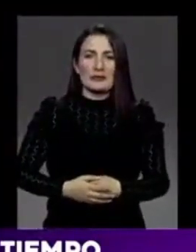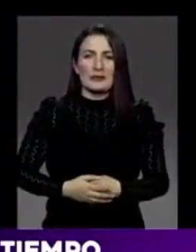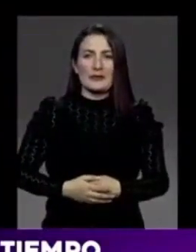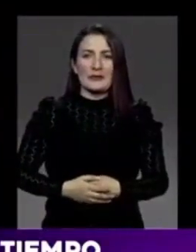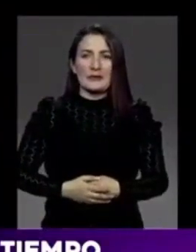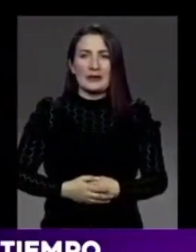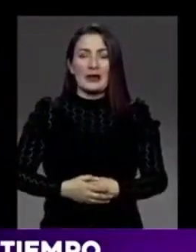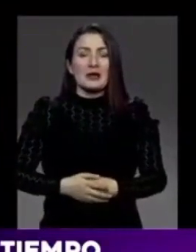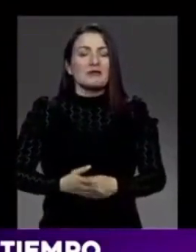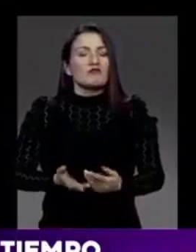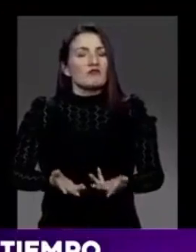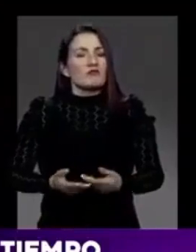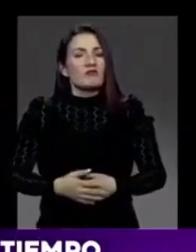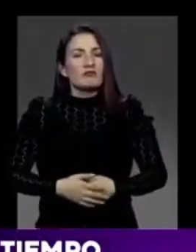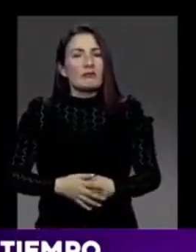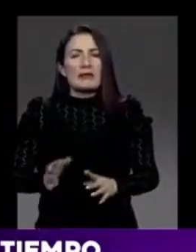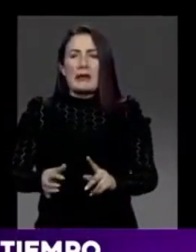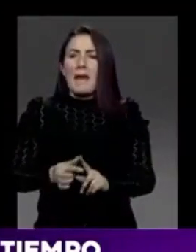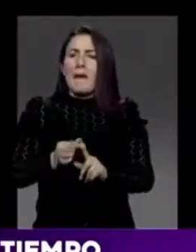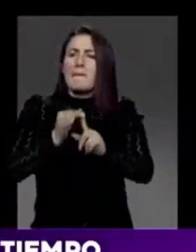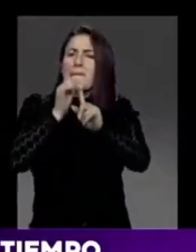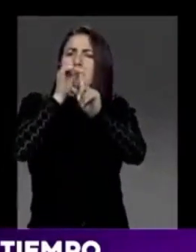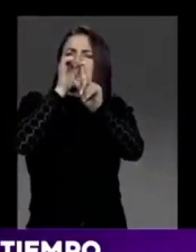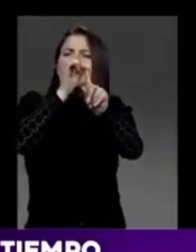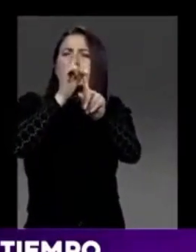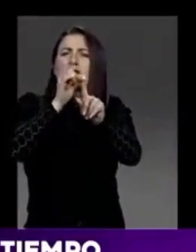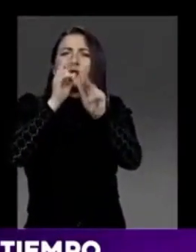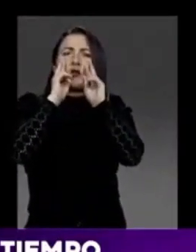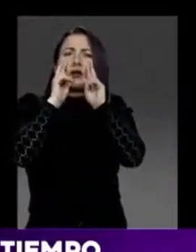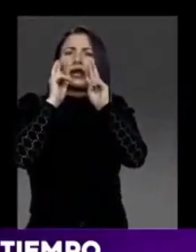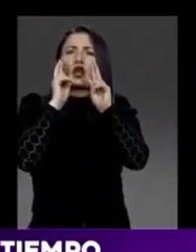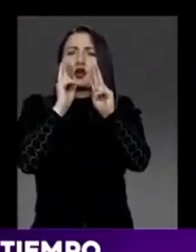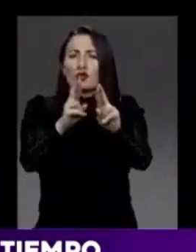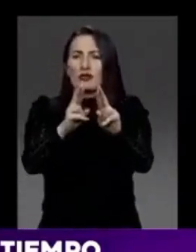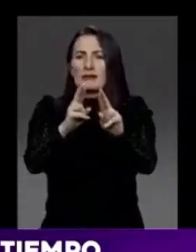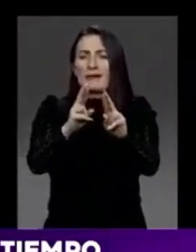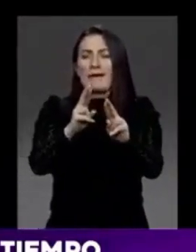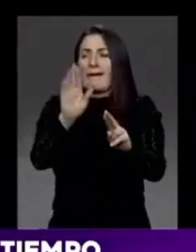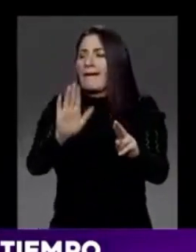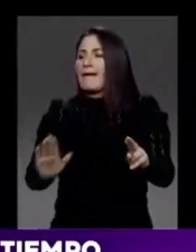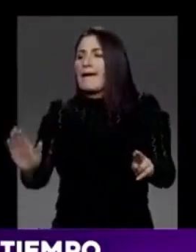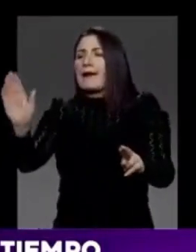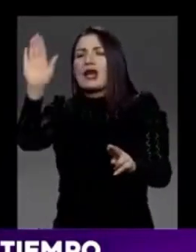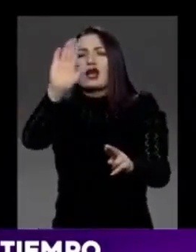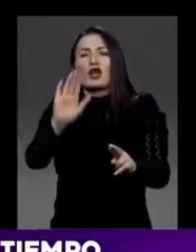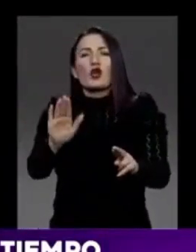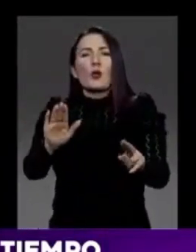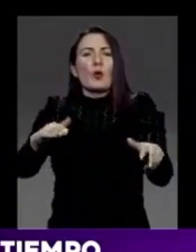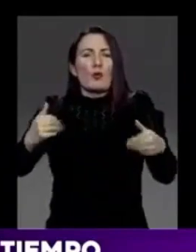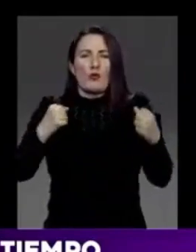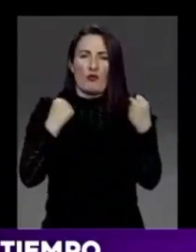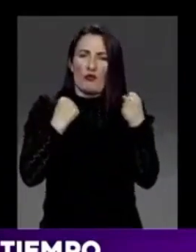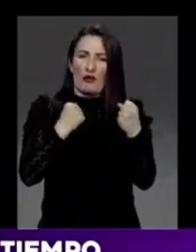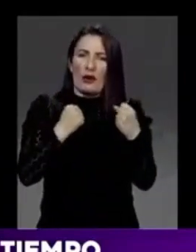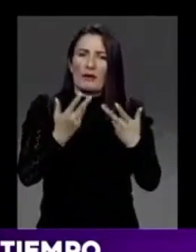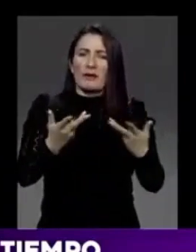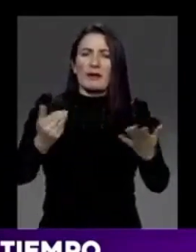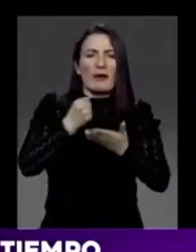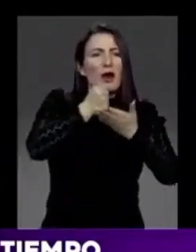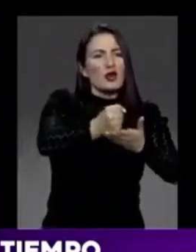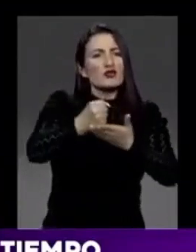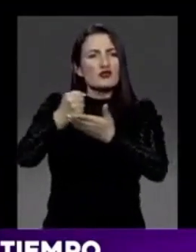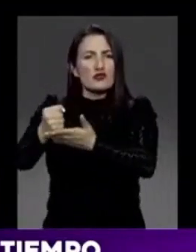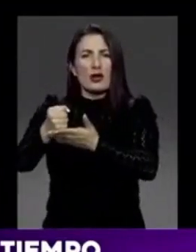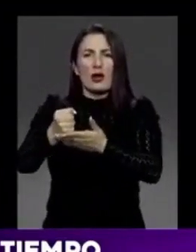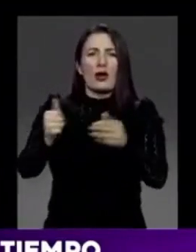más que especializar es reconocer lo que cada región existe donde son fuertes es ayudarlos